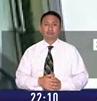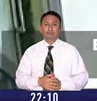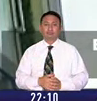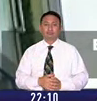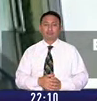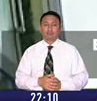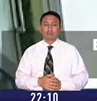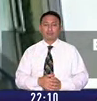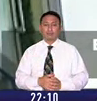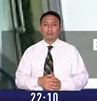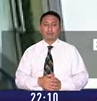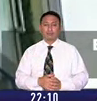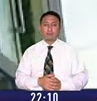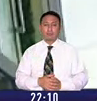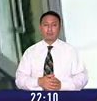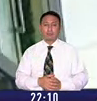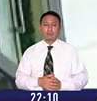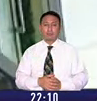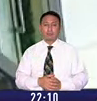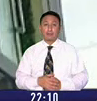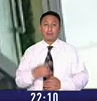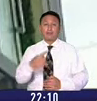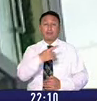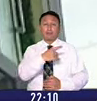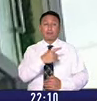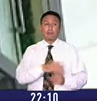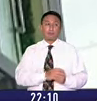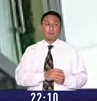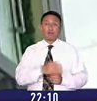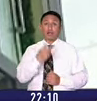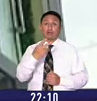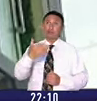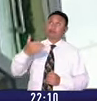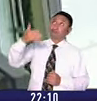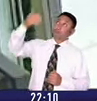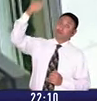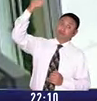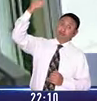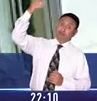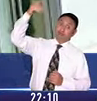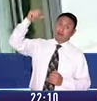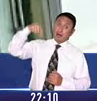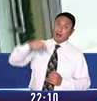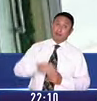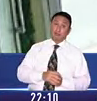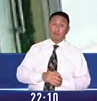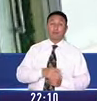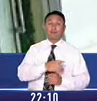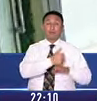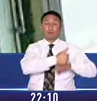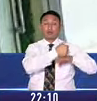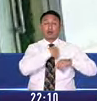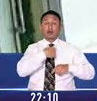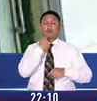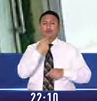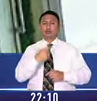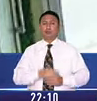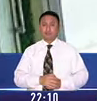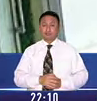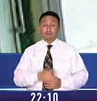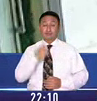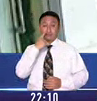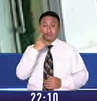Son $50. El sujeto de cerca de 2 metros es el vocero, el que habla a nombre del comandante. En la